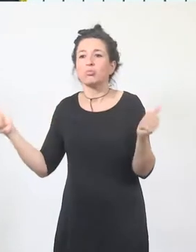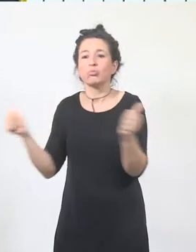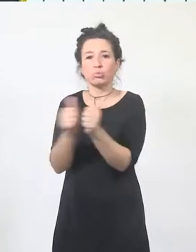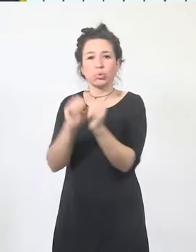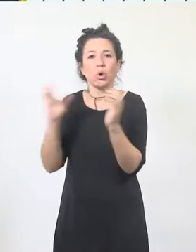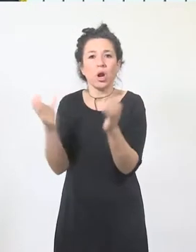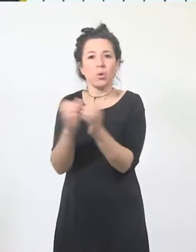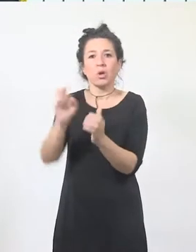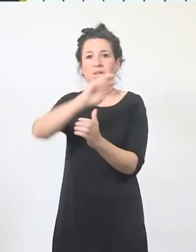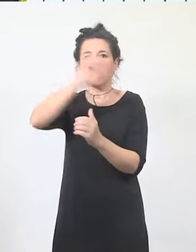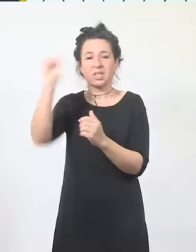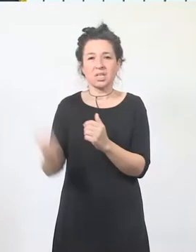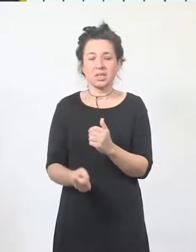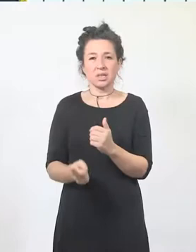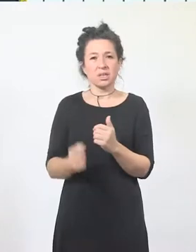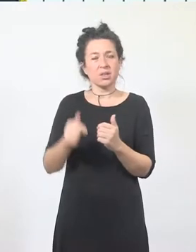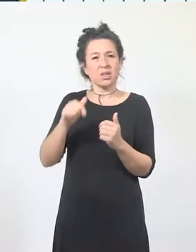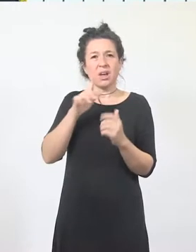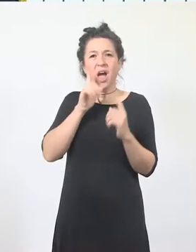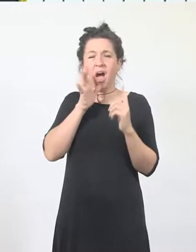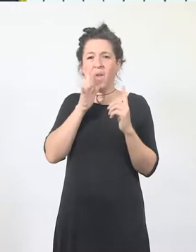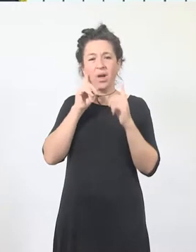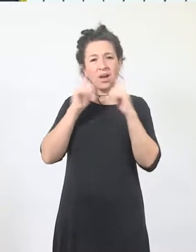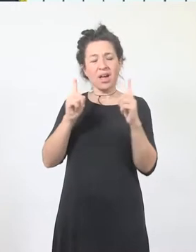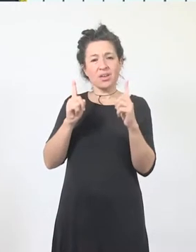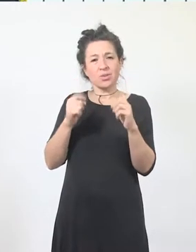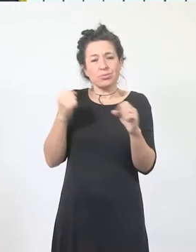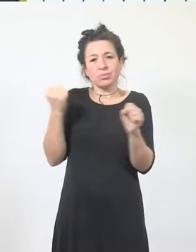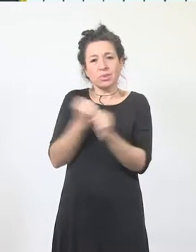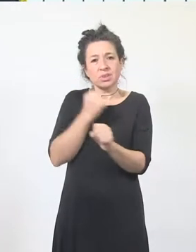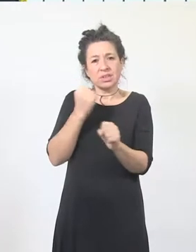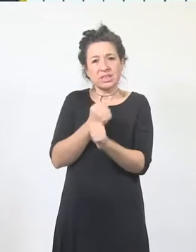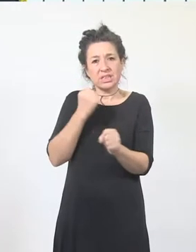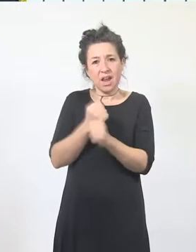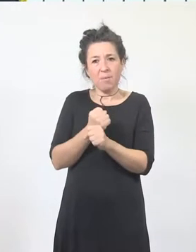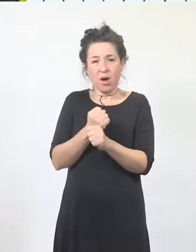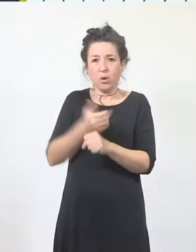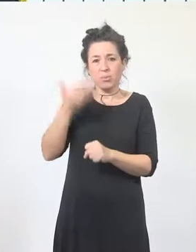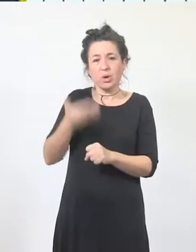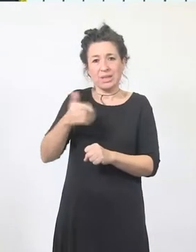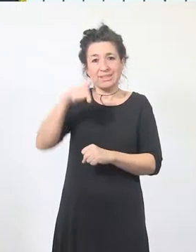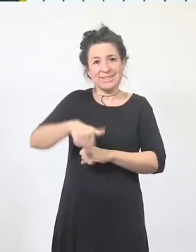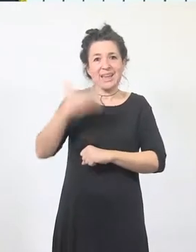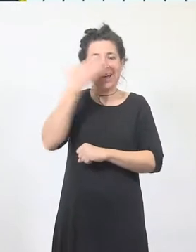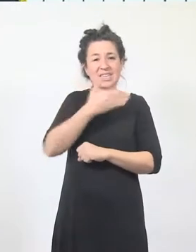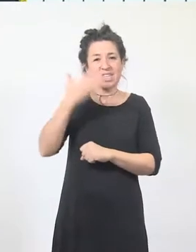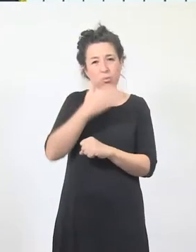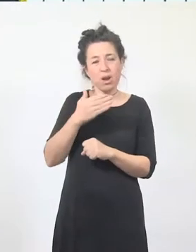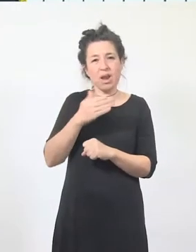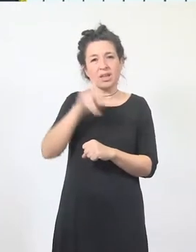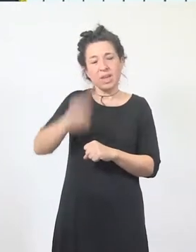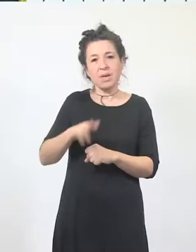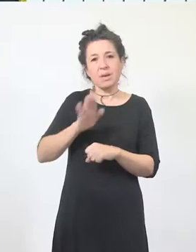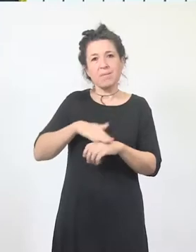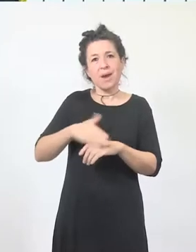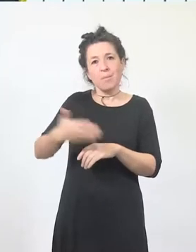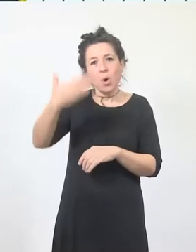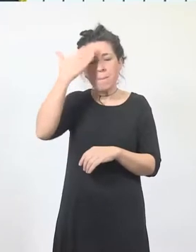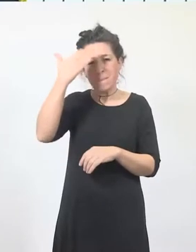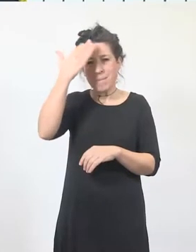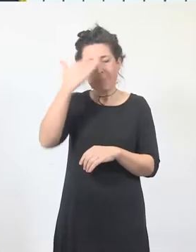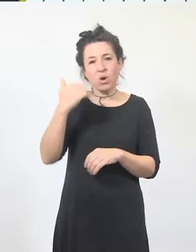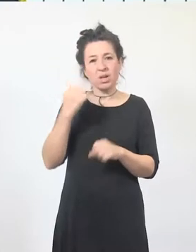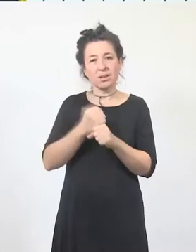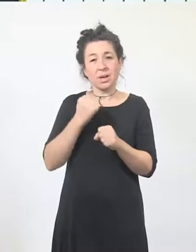caso es una importante tarea la que hace esta escuela también de cara a esa memoria, a ese trabajo,